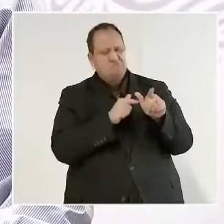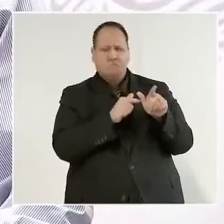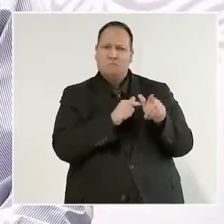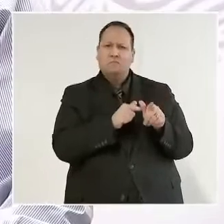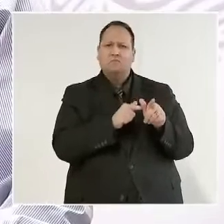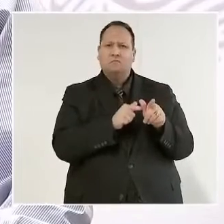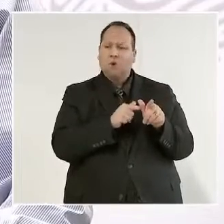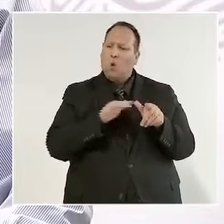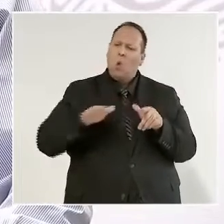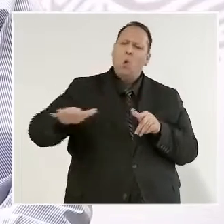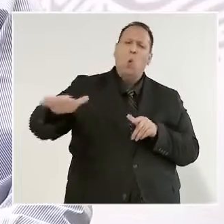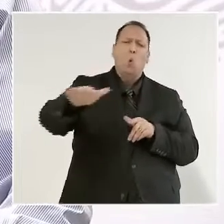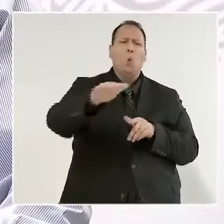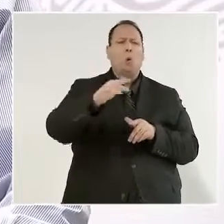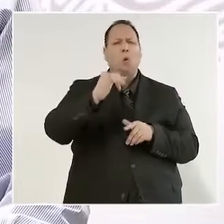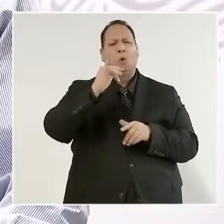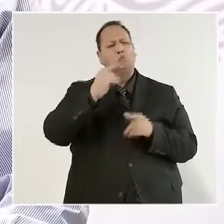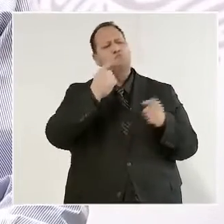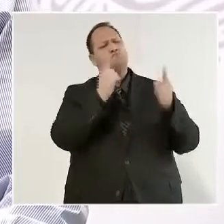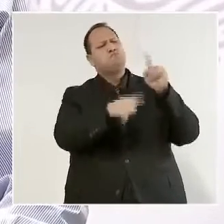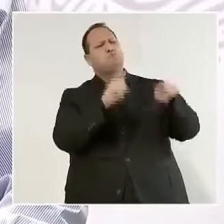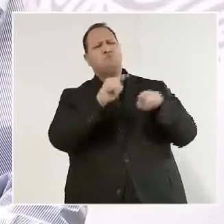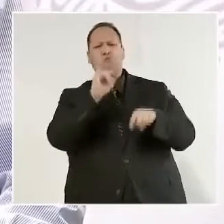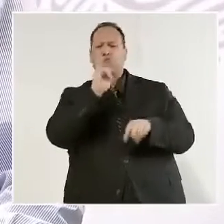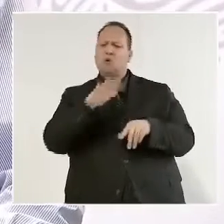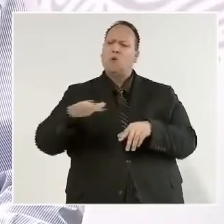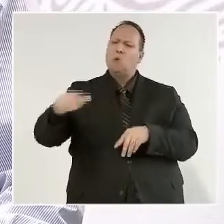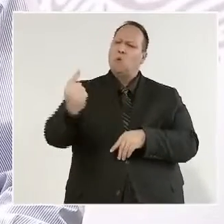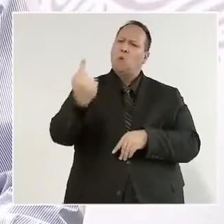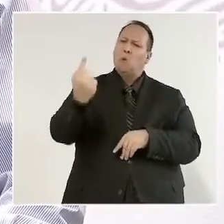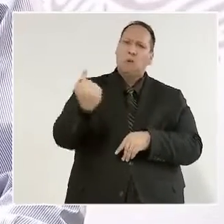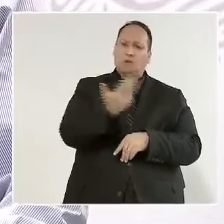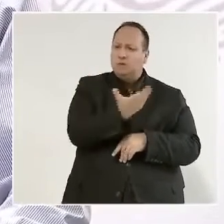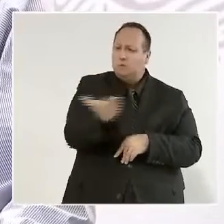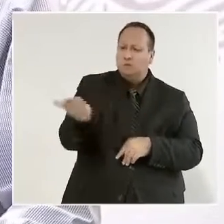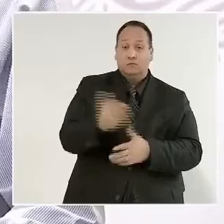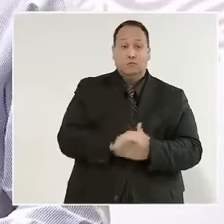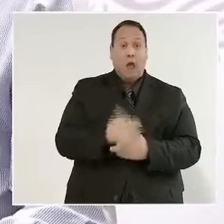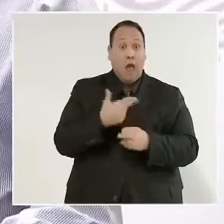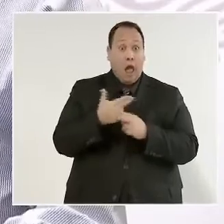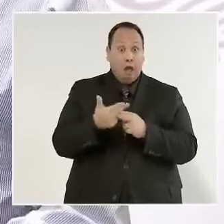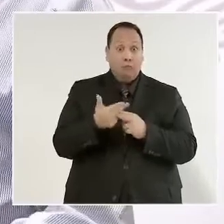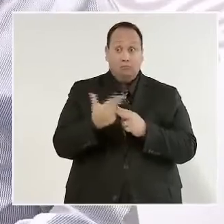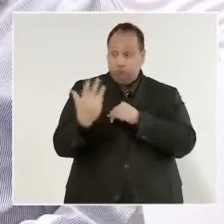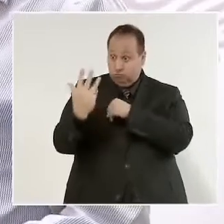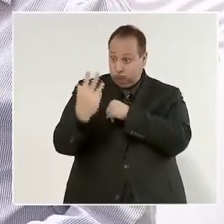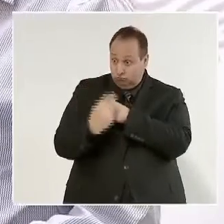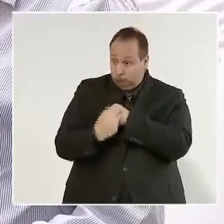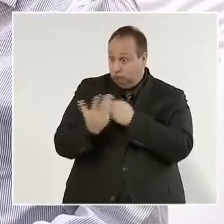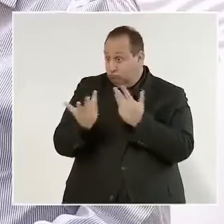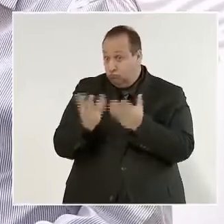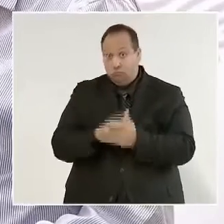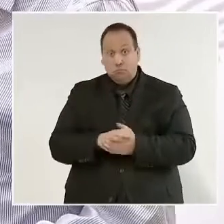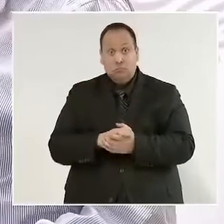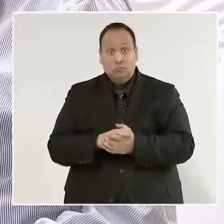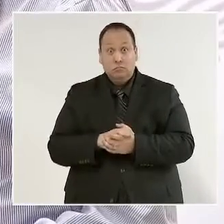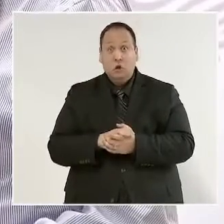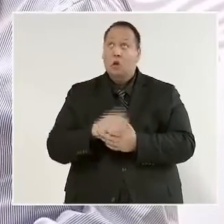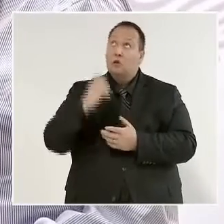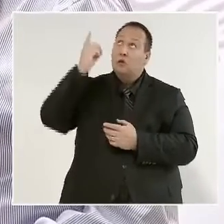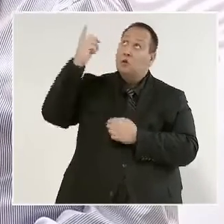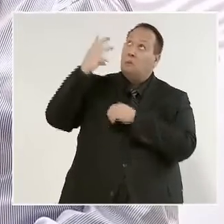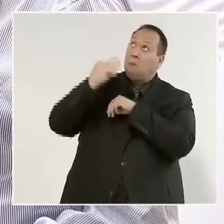es el soberano, que es el que manda, hasta que lo disponga el